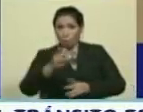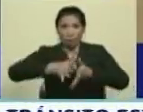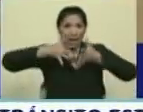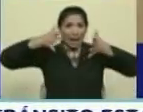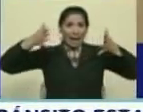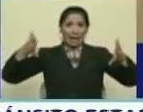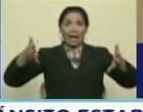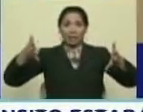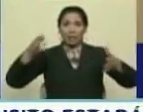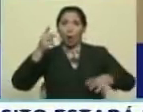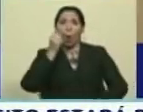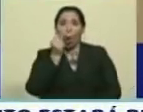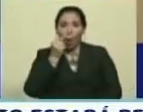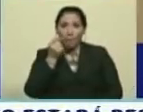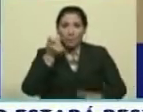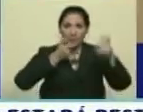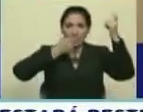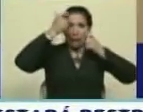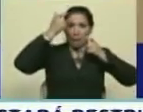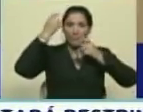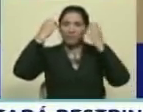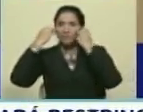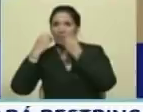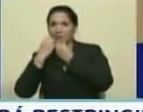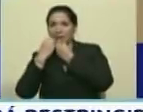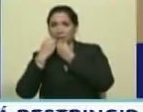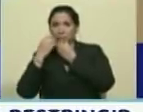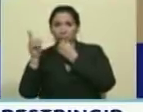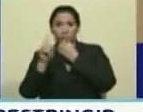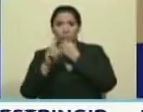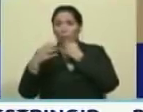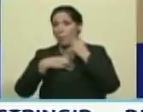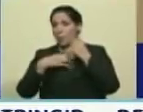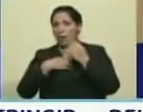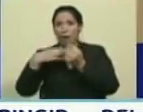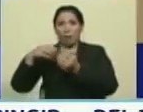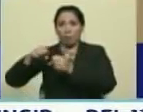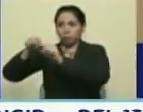presidente Chávez y Fidel, se desvanezcan.